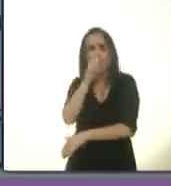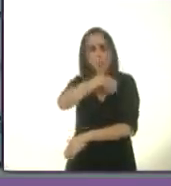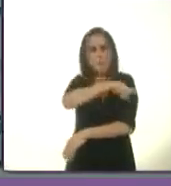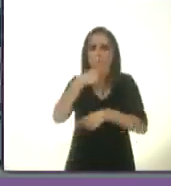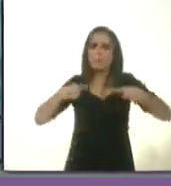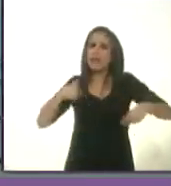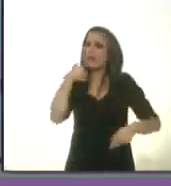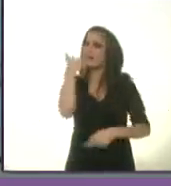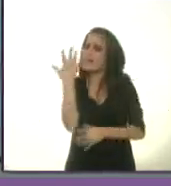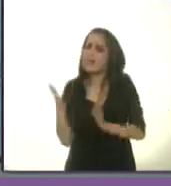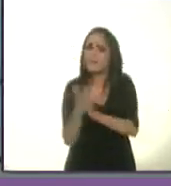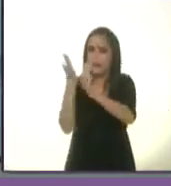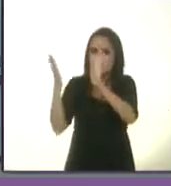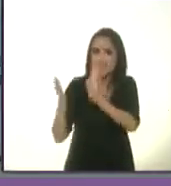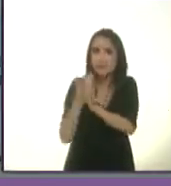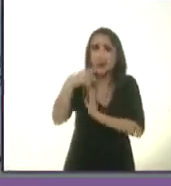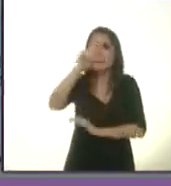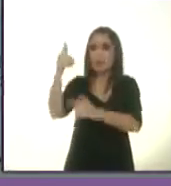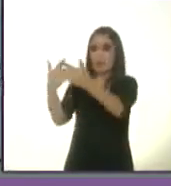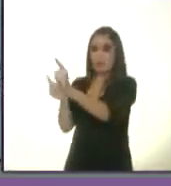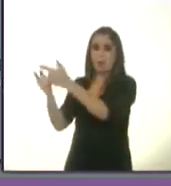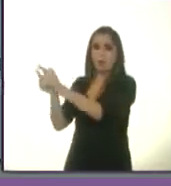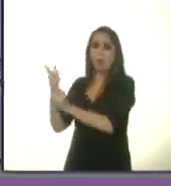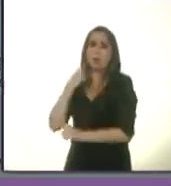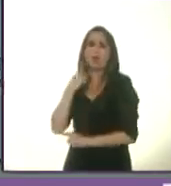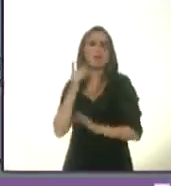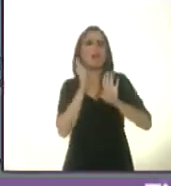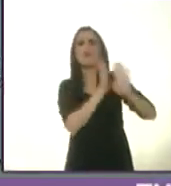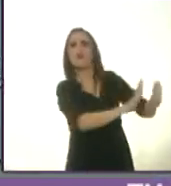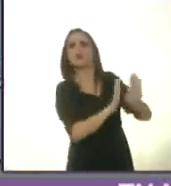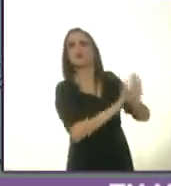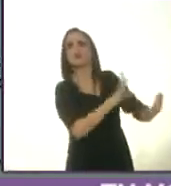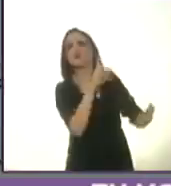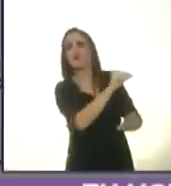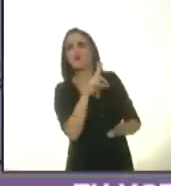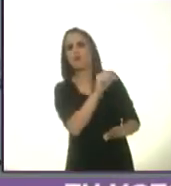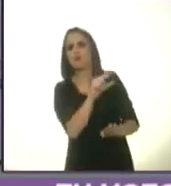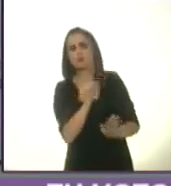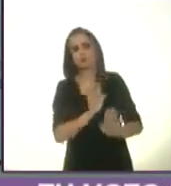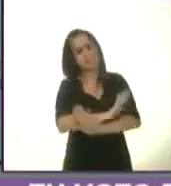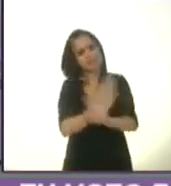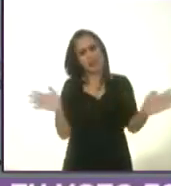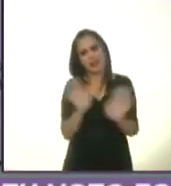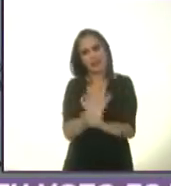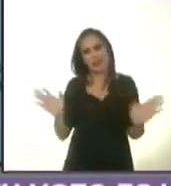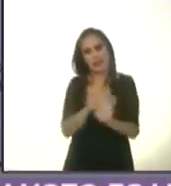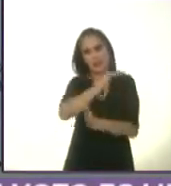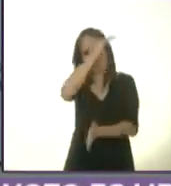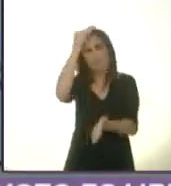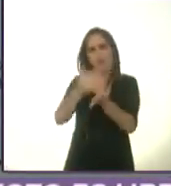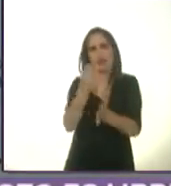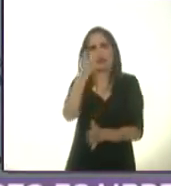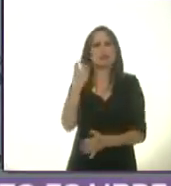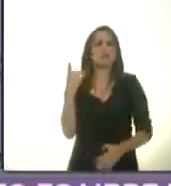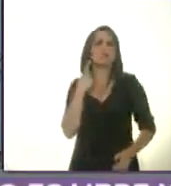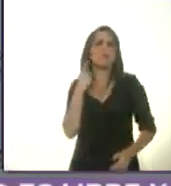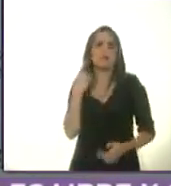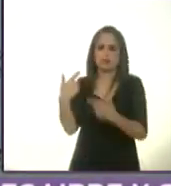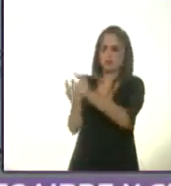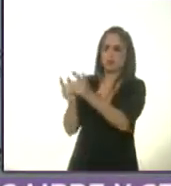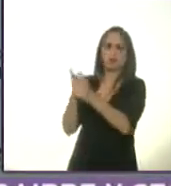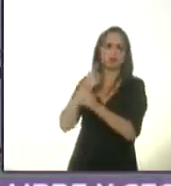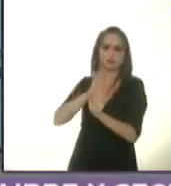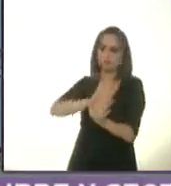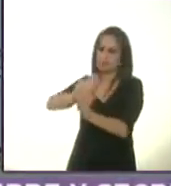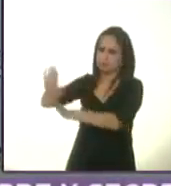pero los partidos políticos inhiben esa participación necesitamos terminar con los partidos políticos los partidos